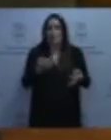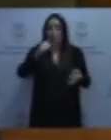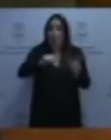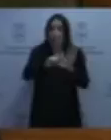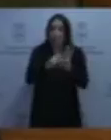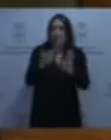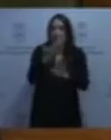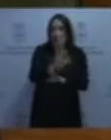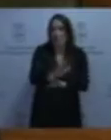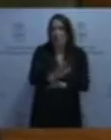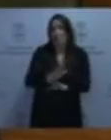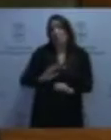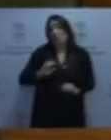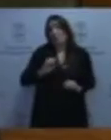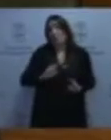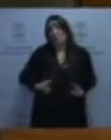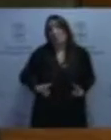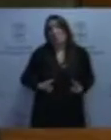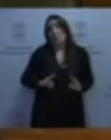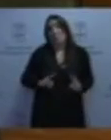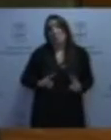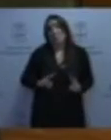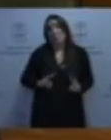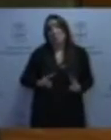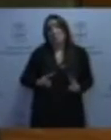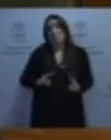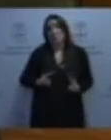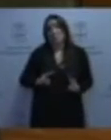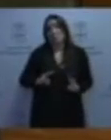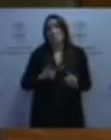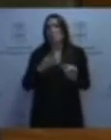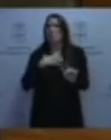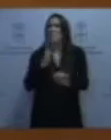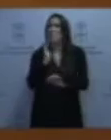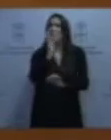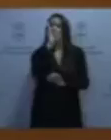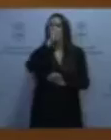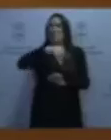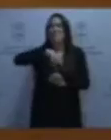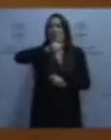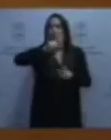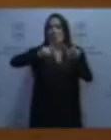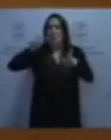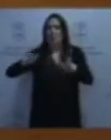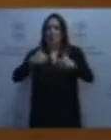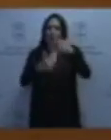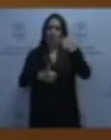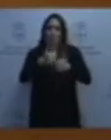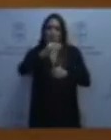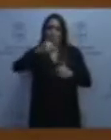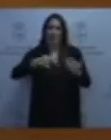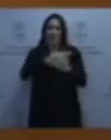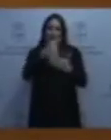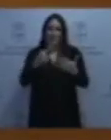ley que, en primer término, afecta en torno a unos 1000 aspirantes, probablemente, de la OPE de 2016 del SESPA,